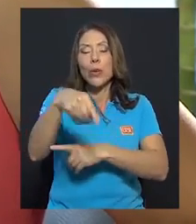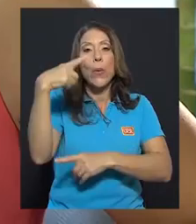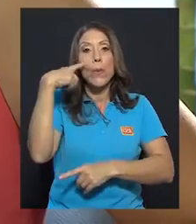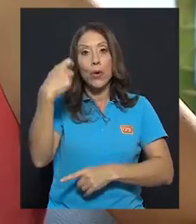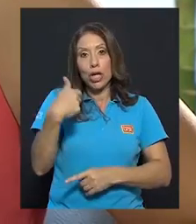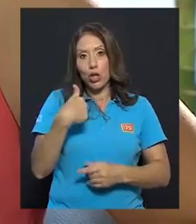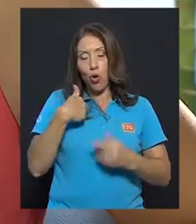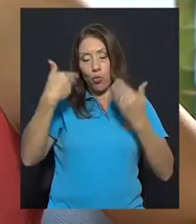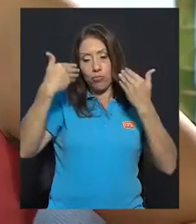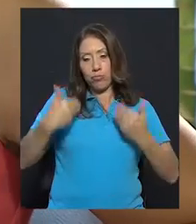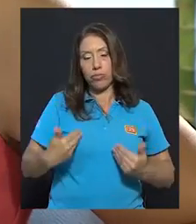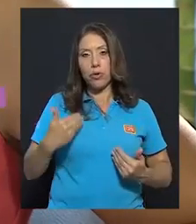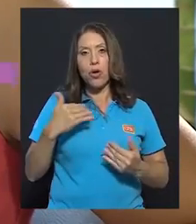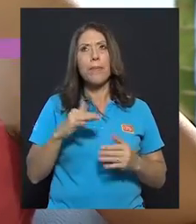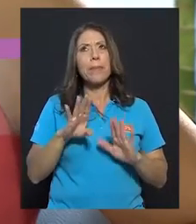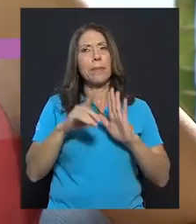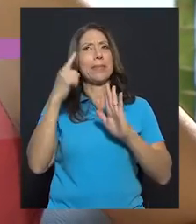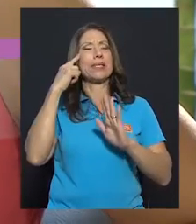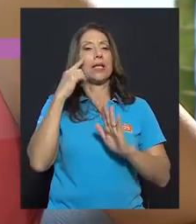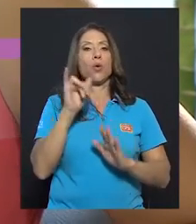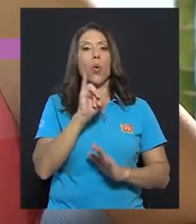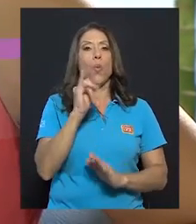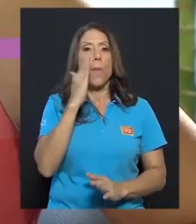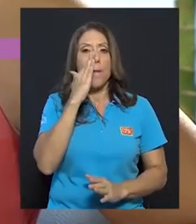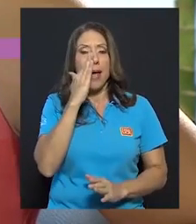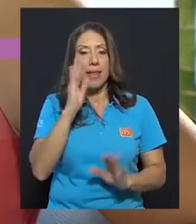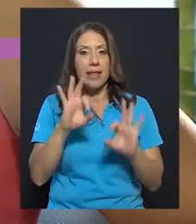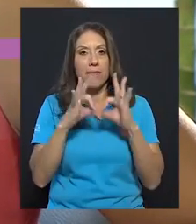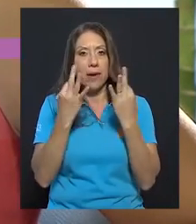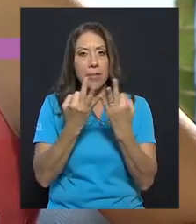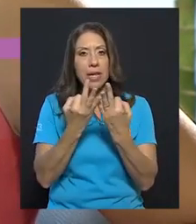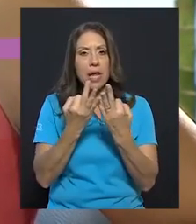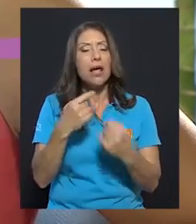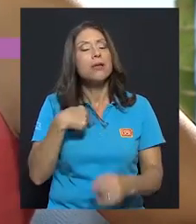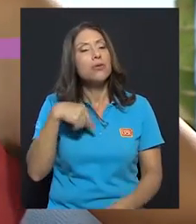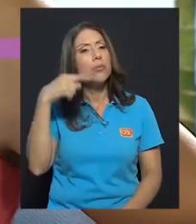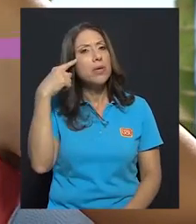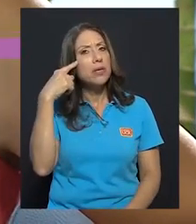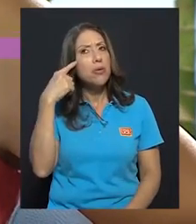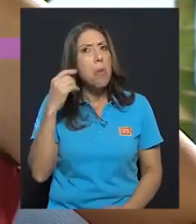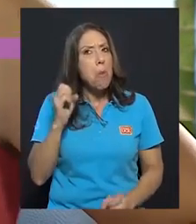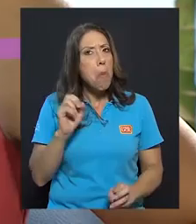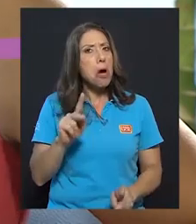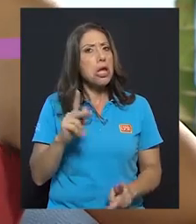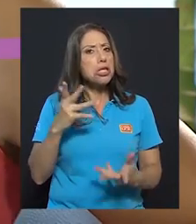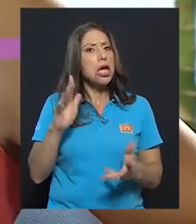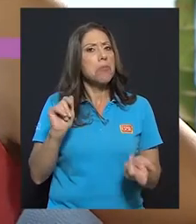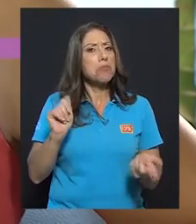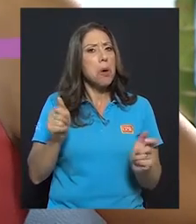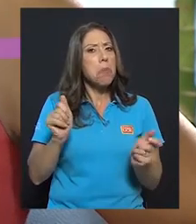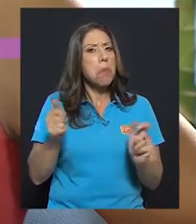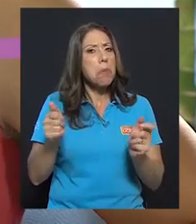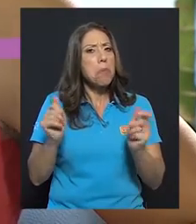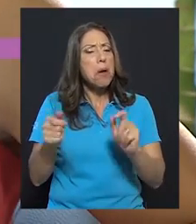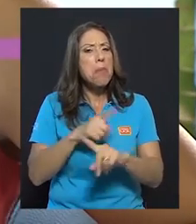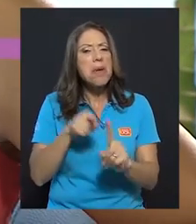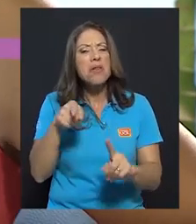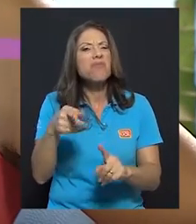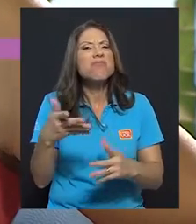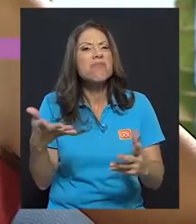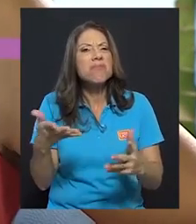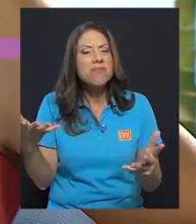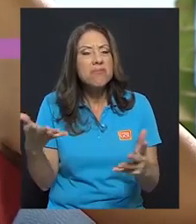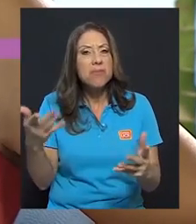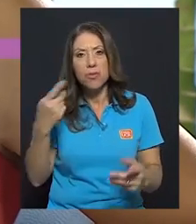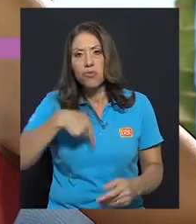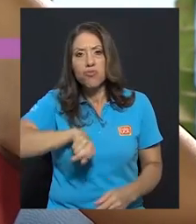situándome como madre de familia, yo digo, bueno, pero han habido cambios, pero ¿qué son esos cambios? Porque no los